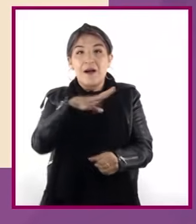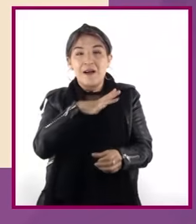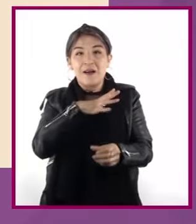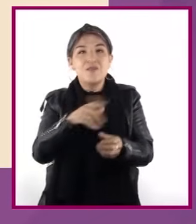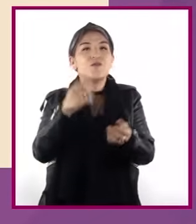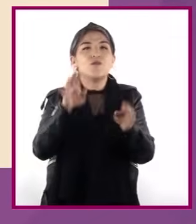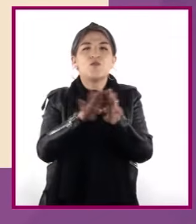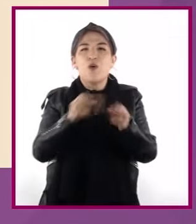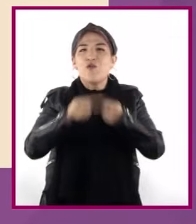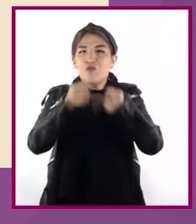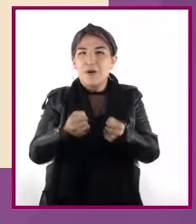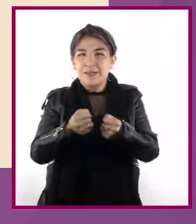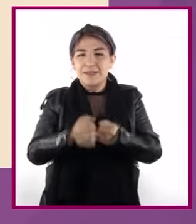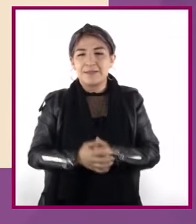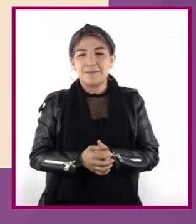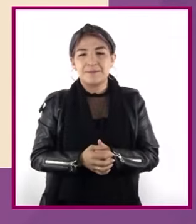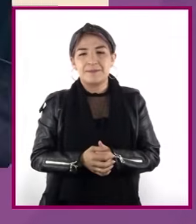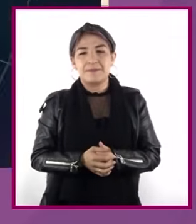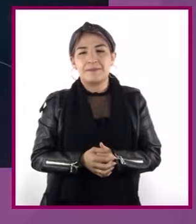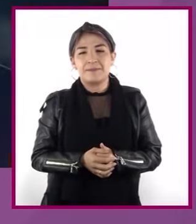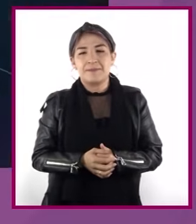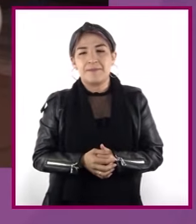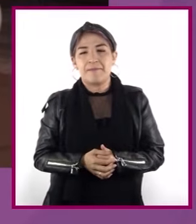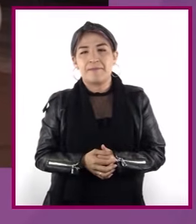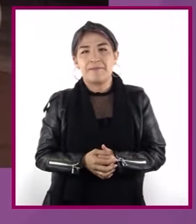sobre ellos.